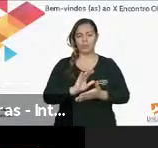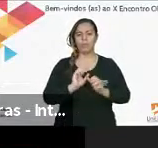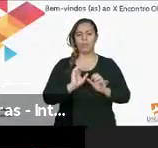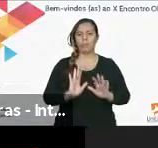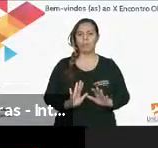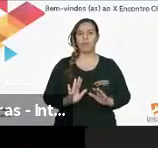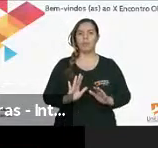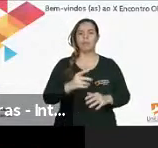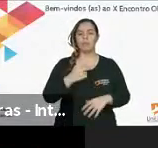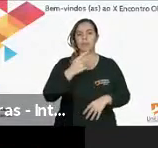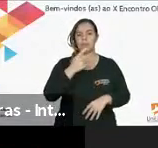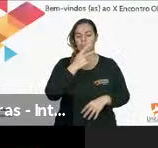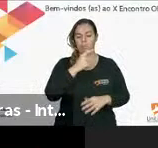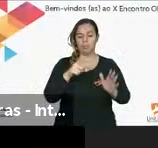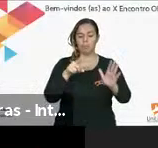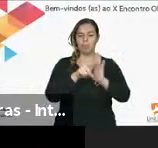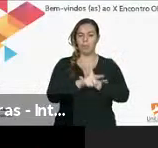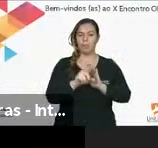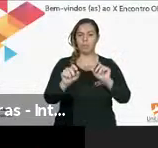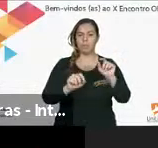puede hacerse, y esa es la pregunta,